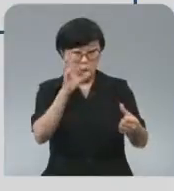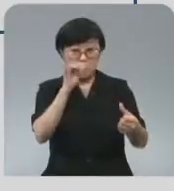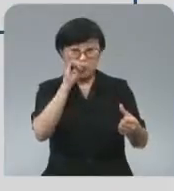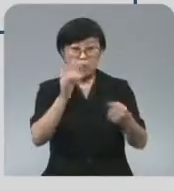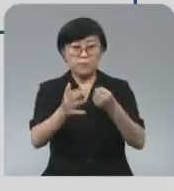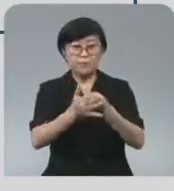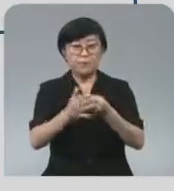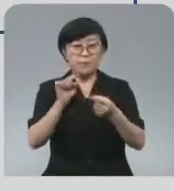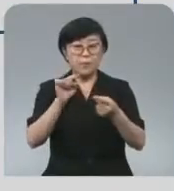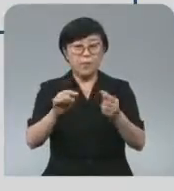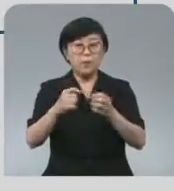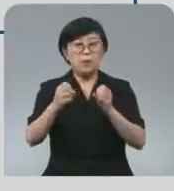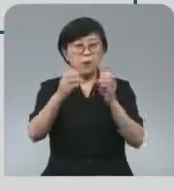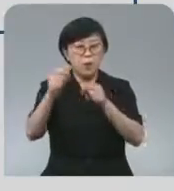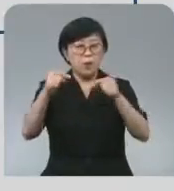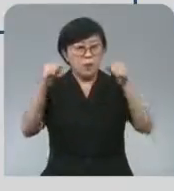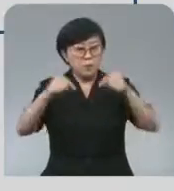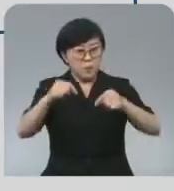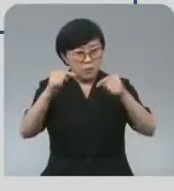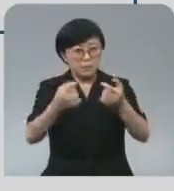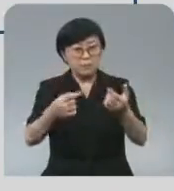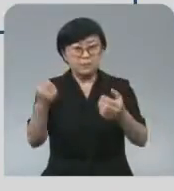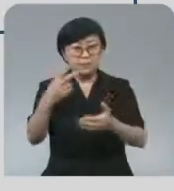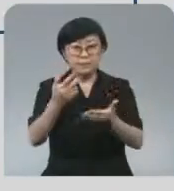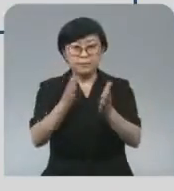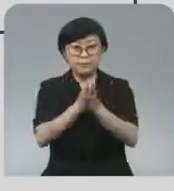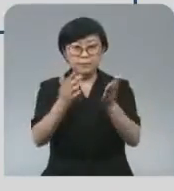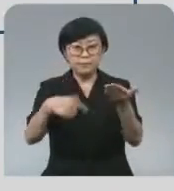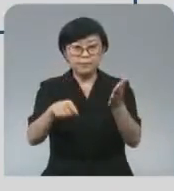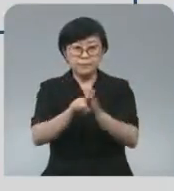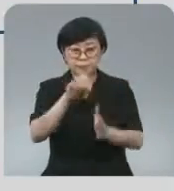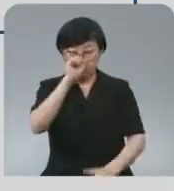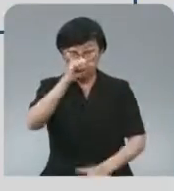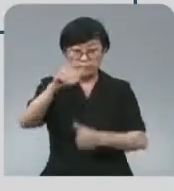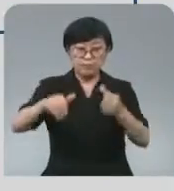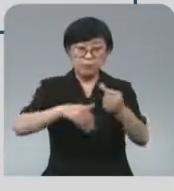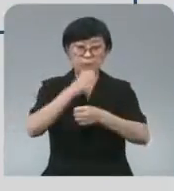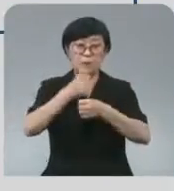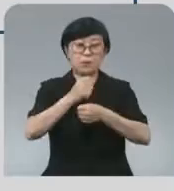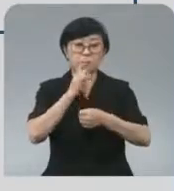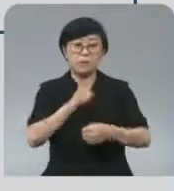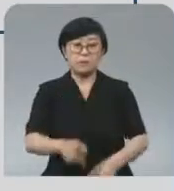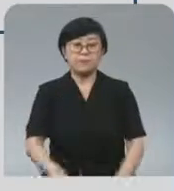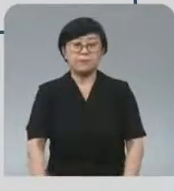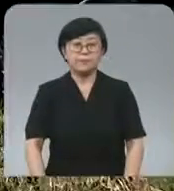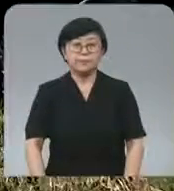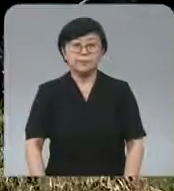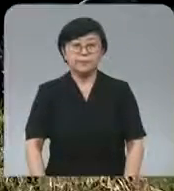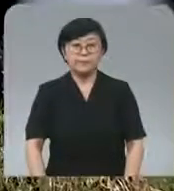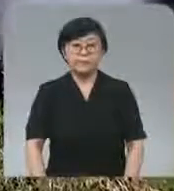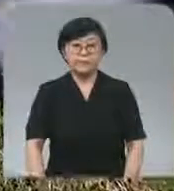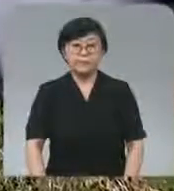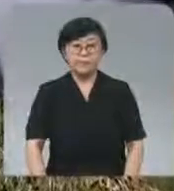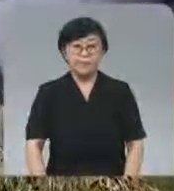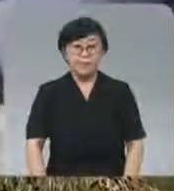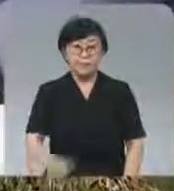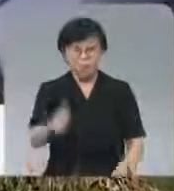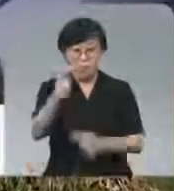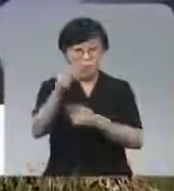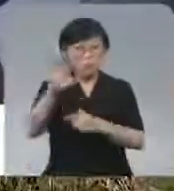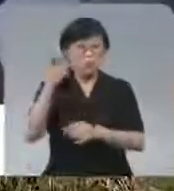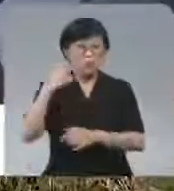eeuu decidir sobre las maniobras conjuntas de sus tropas expresando implícitamente un cierto descontento hacia china